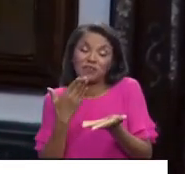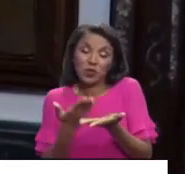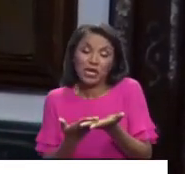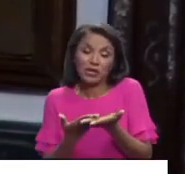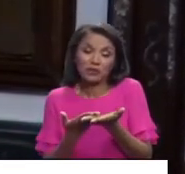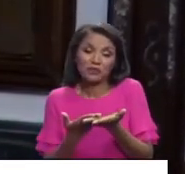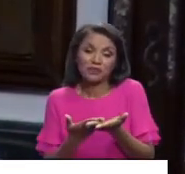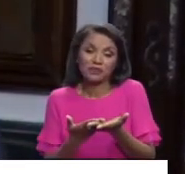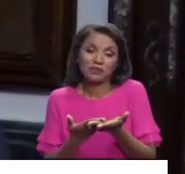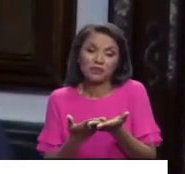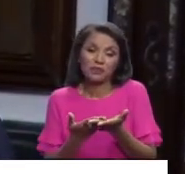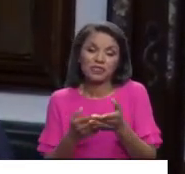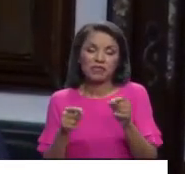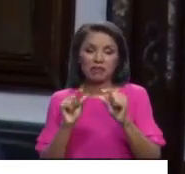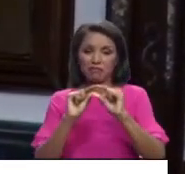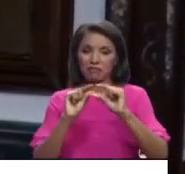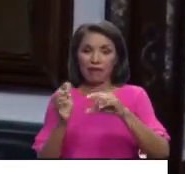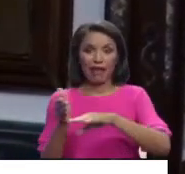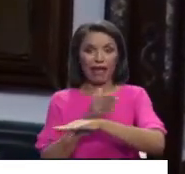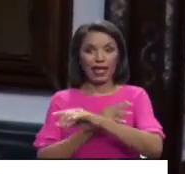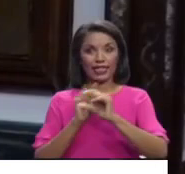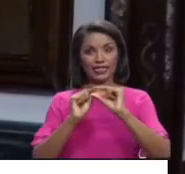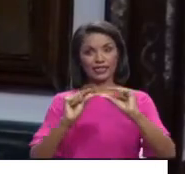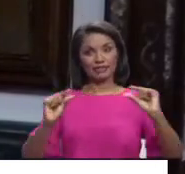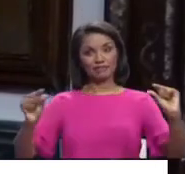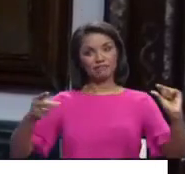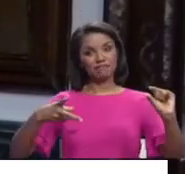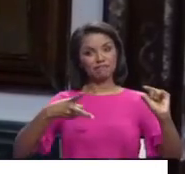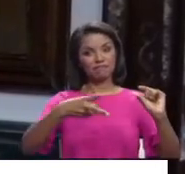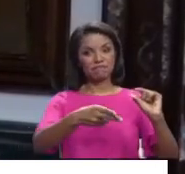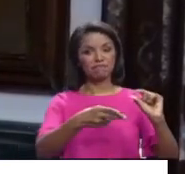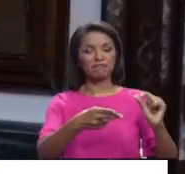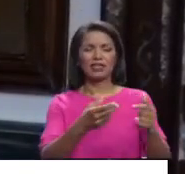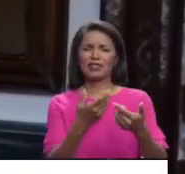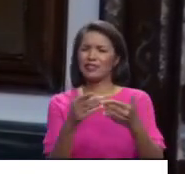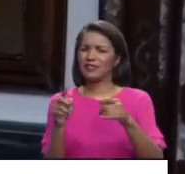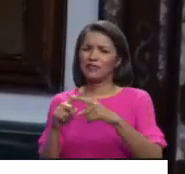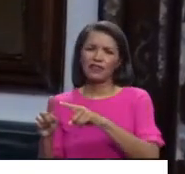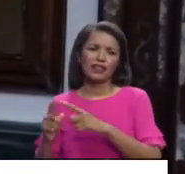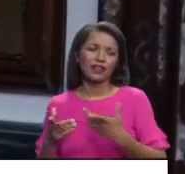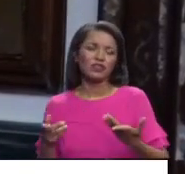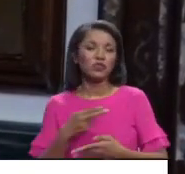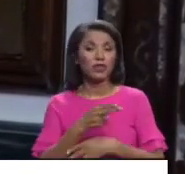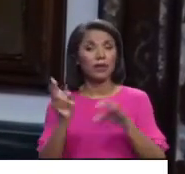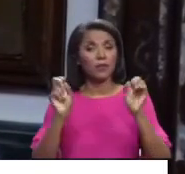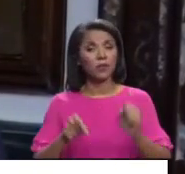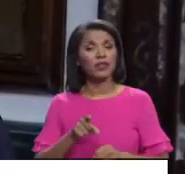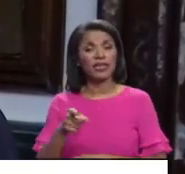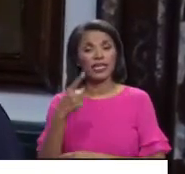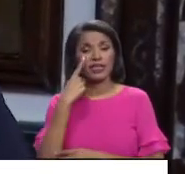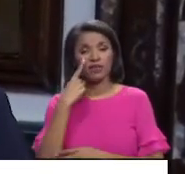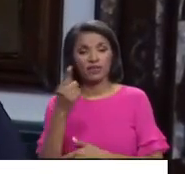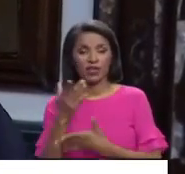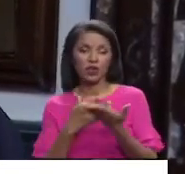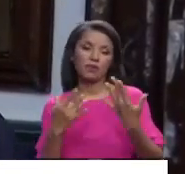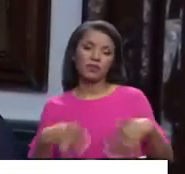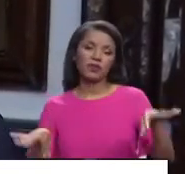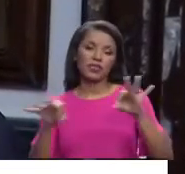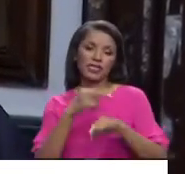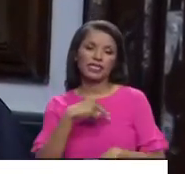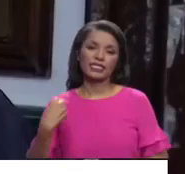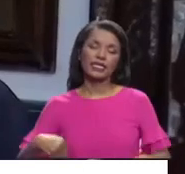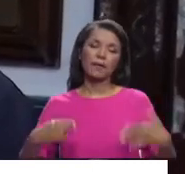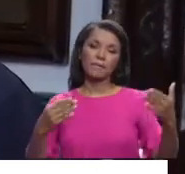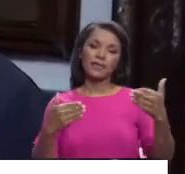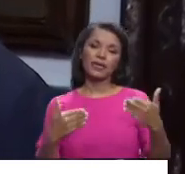Como acto de inauguración se va a cortar una cinta también, y ahí podamos compartir, ¿verdad?, esta parte cultural artística entre China y